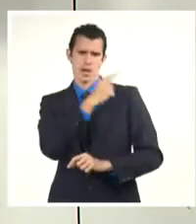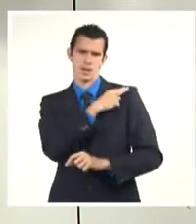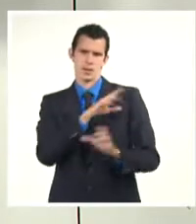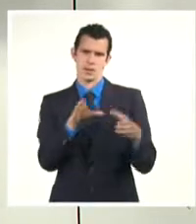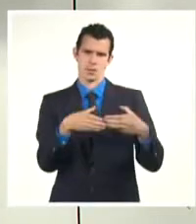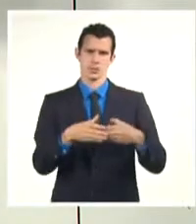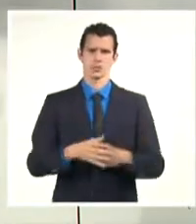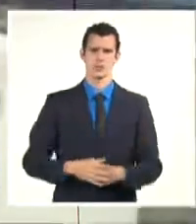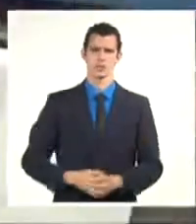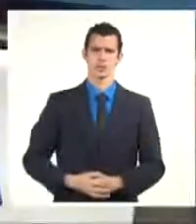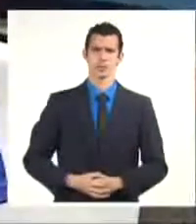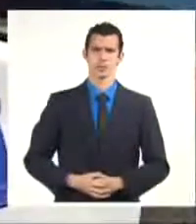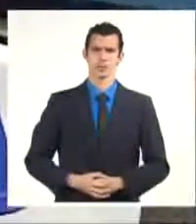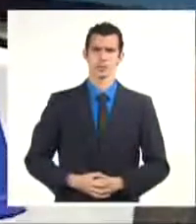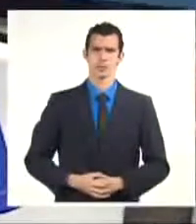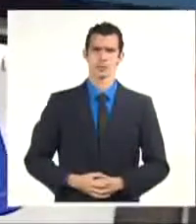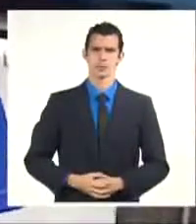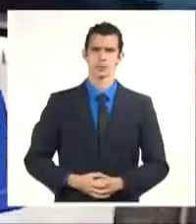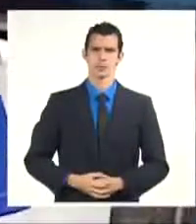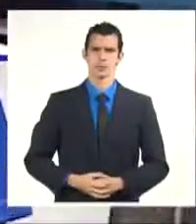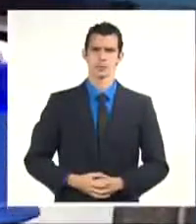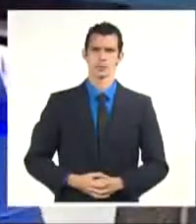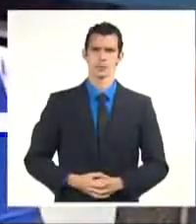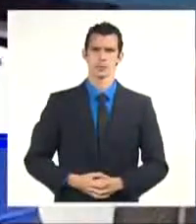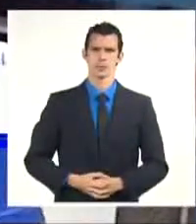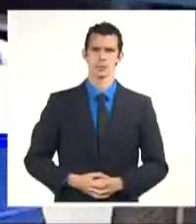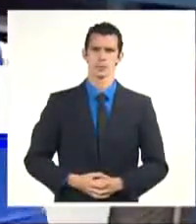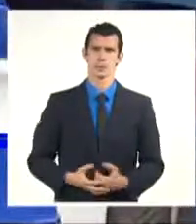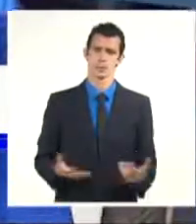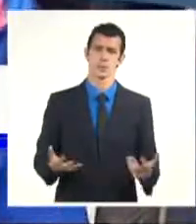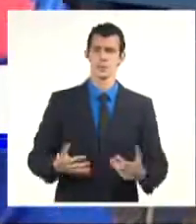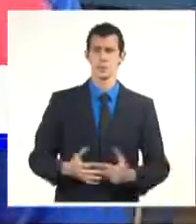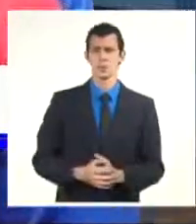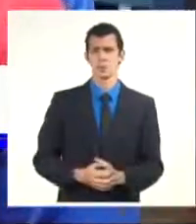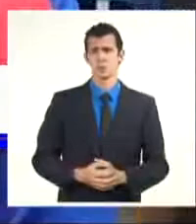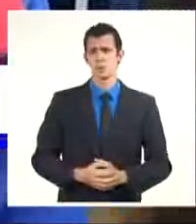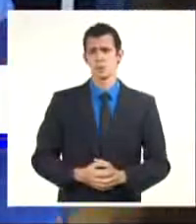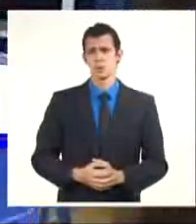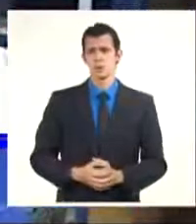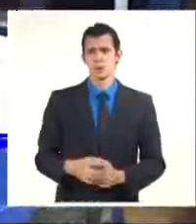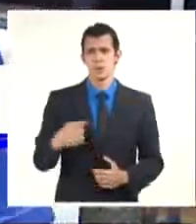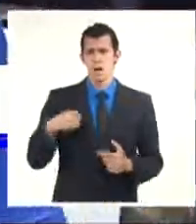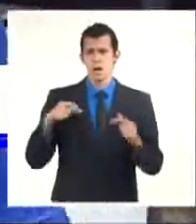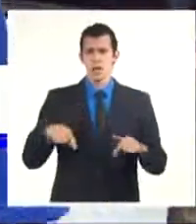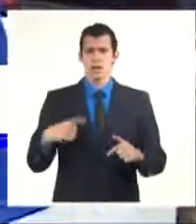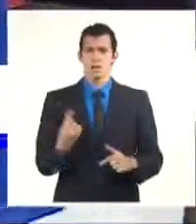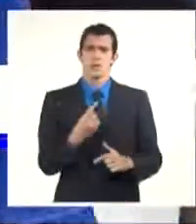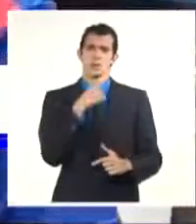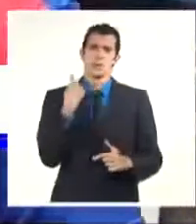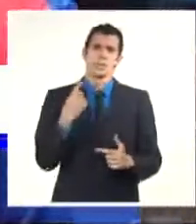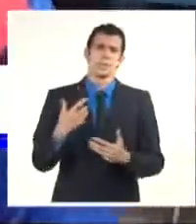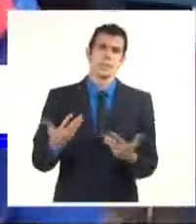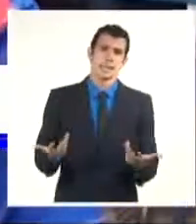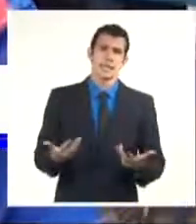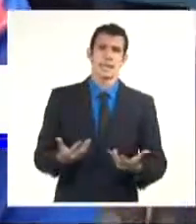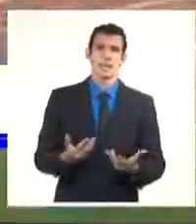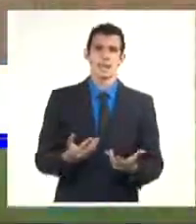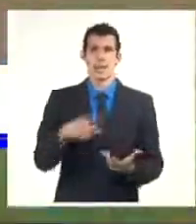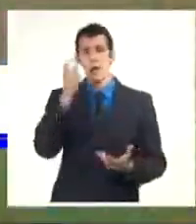Rosendo. Bueno, lo que pasó aquí es, dice el pitcher, dice que